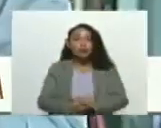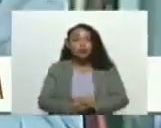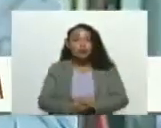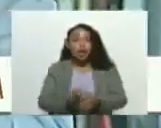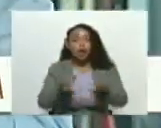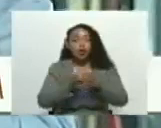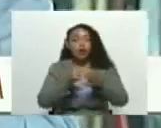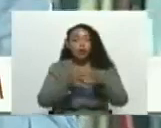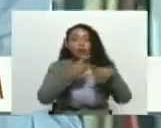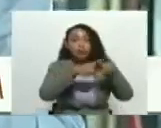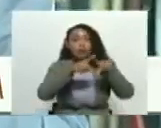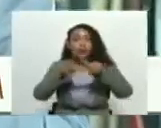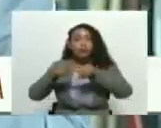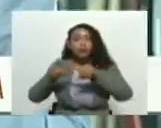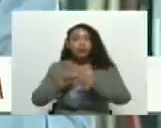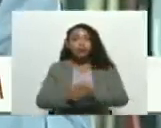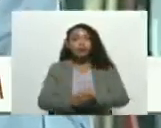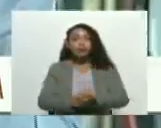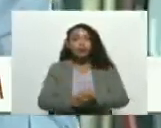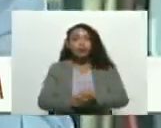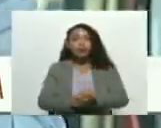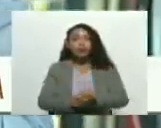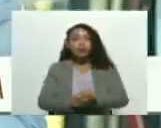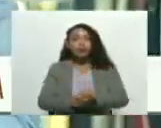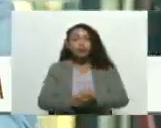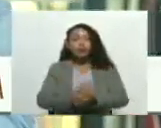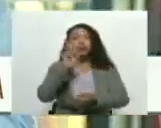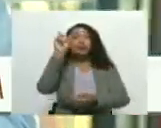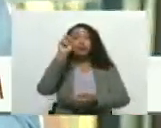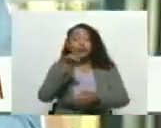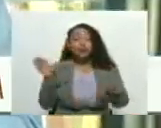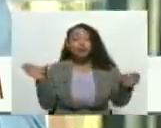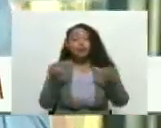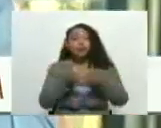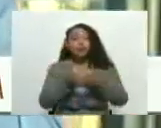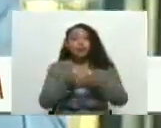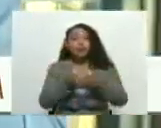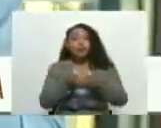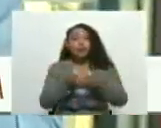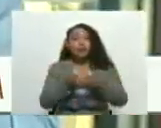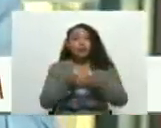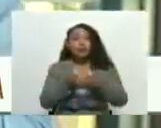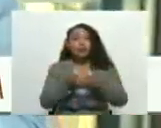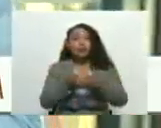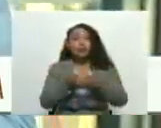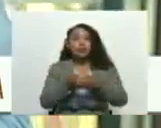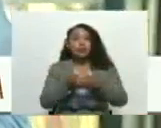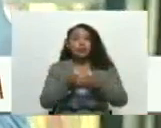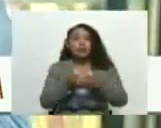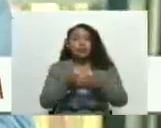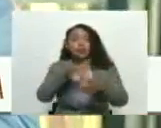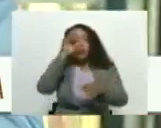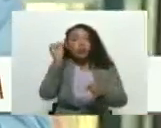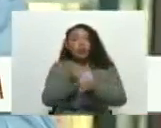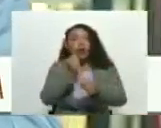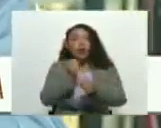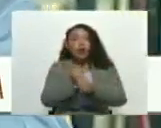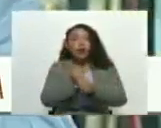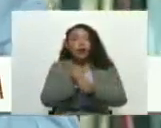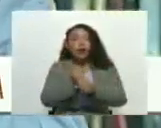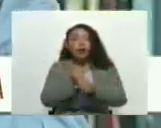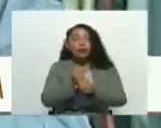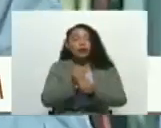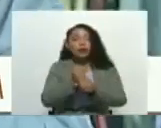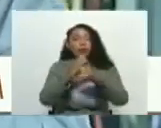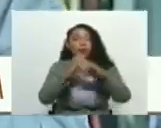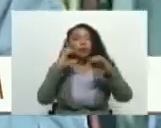gremios y federaciones del transporte de carga. Y también nos reunimos con los representantes de los operadores de transporte público a nivel